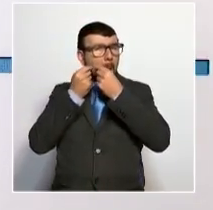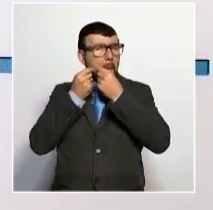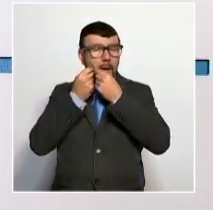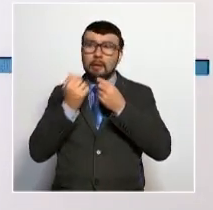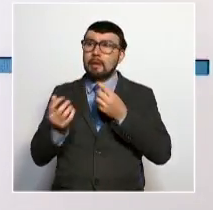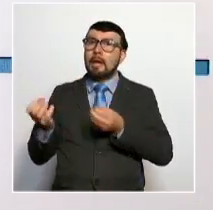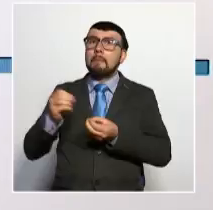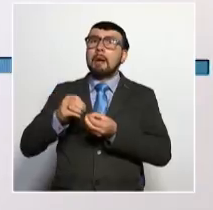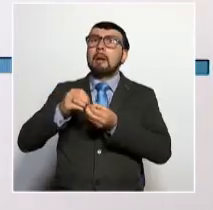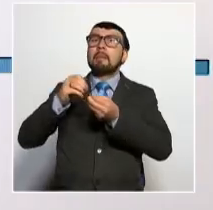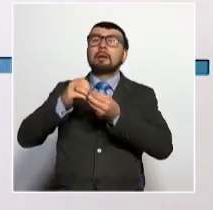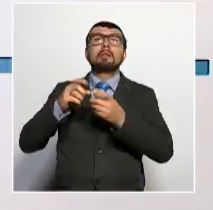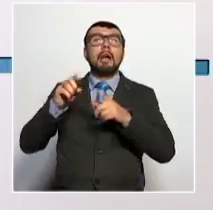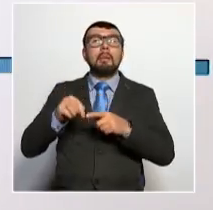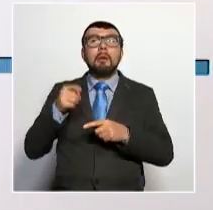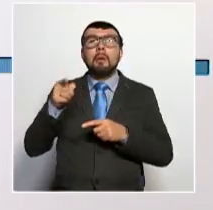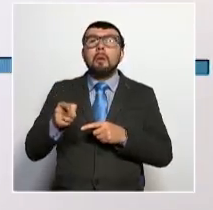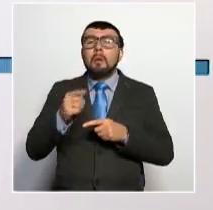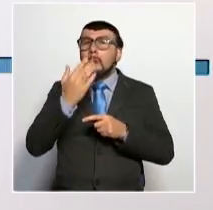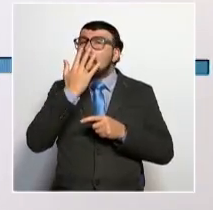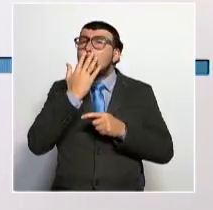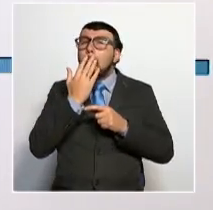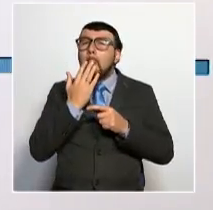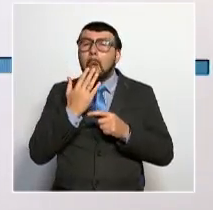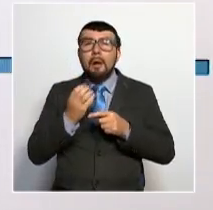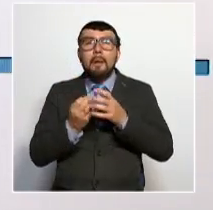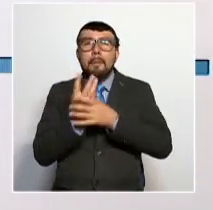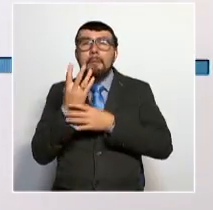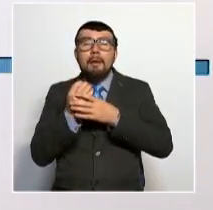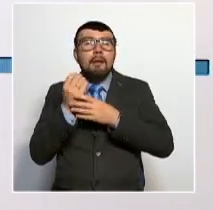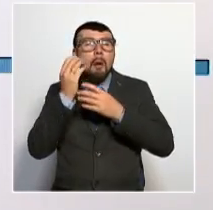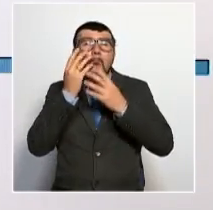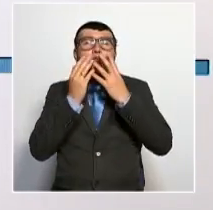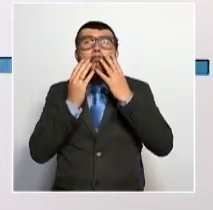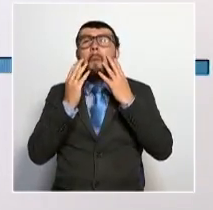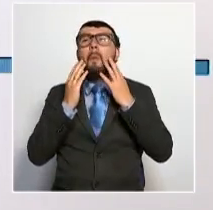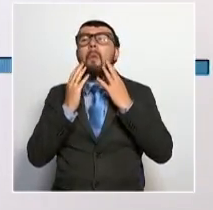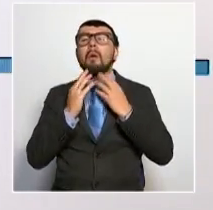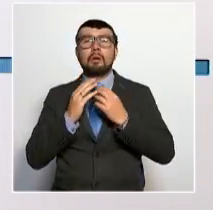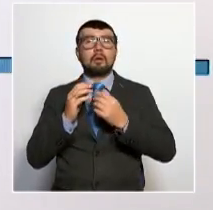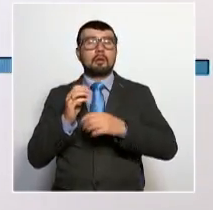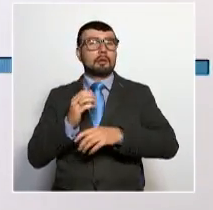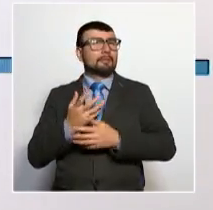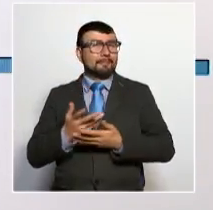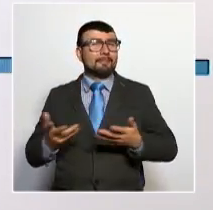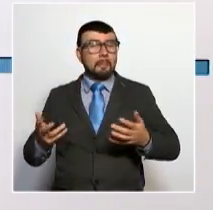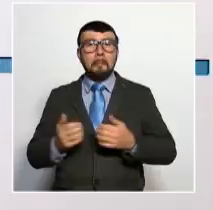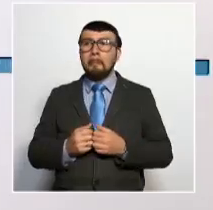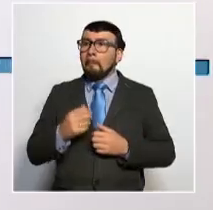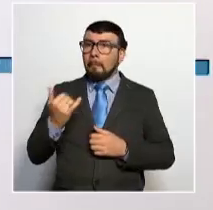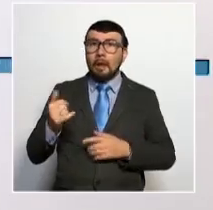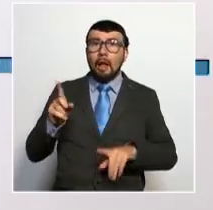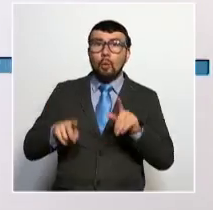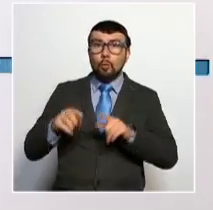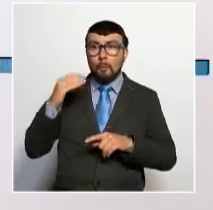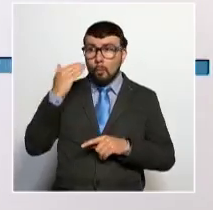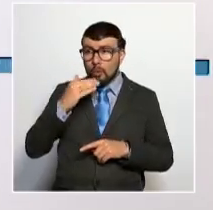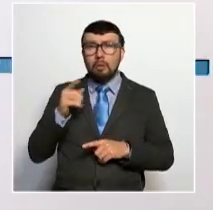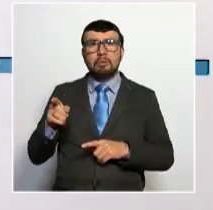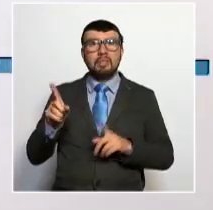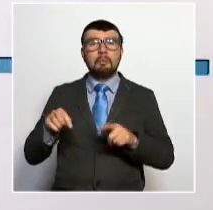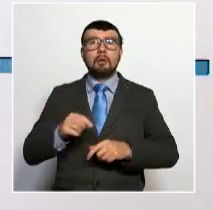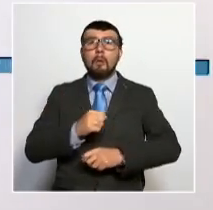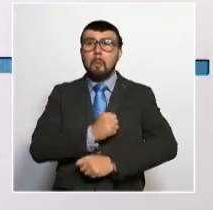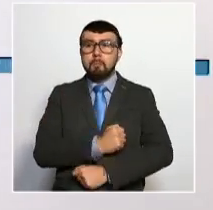que puedan aumentar el vello en su cuerpo, el vello corporal. Algunas de las mujeres que tienen ovario poliquístico incluso pueden presentar